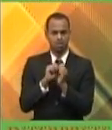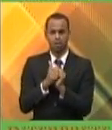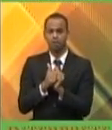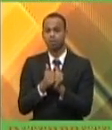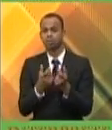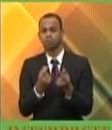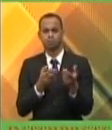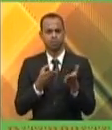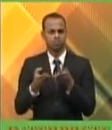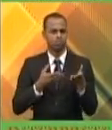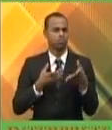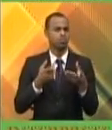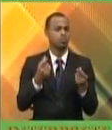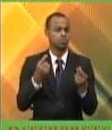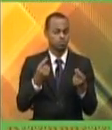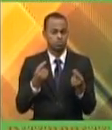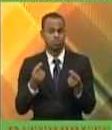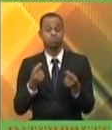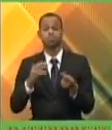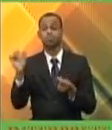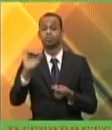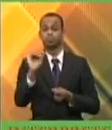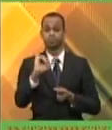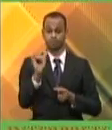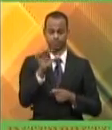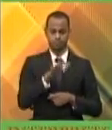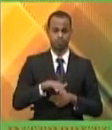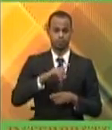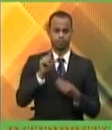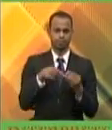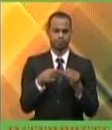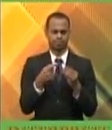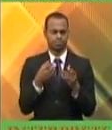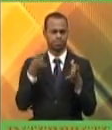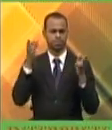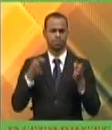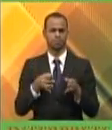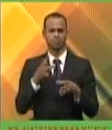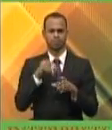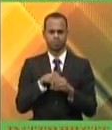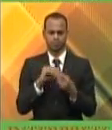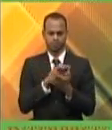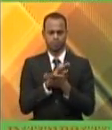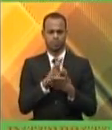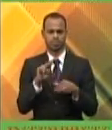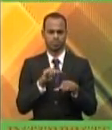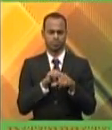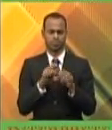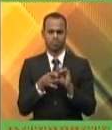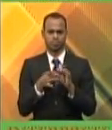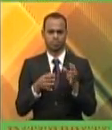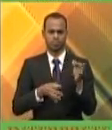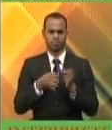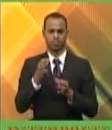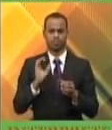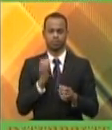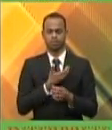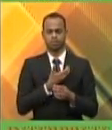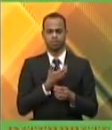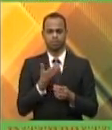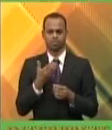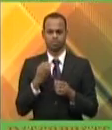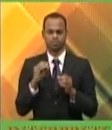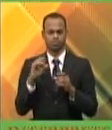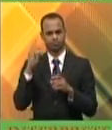debe ser ese servicio también a nivel ya más formal a través de la escuela nacional de la judicatura que nuestro órgano